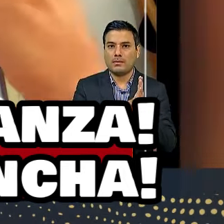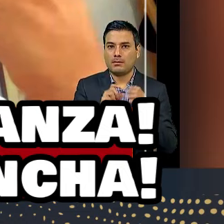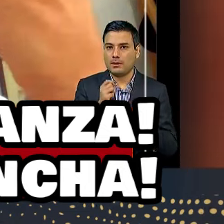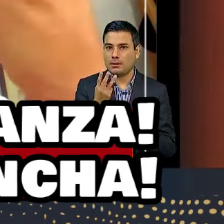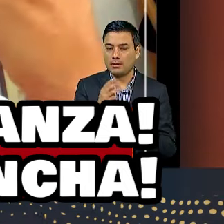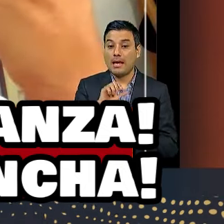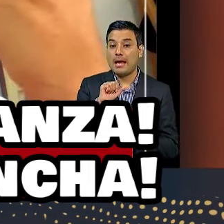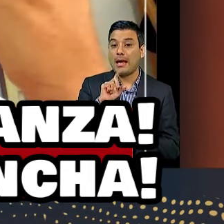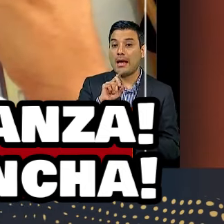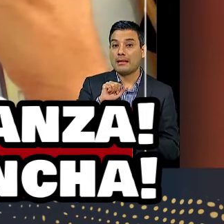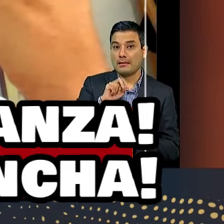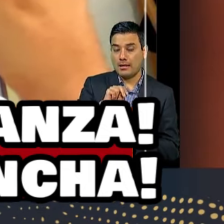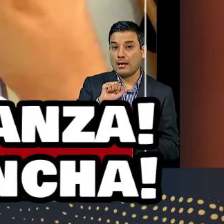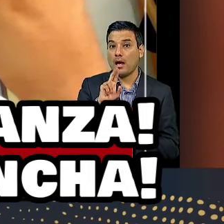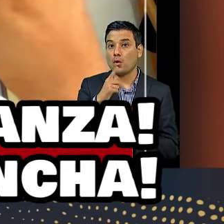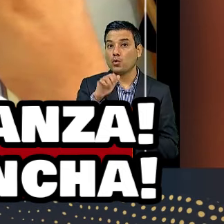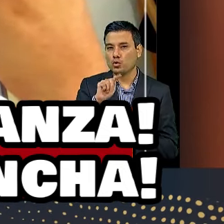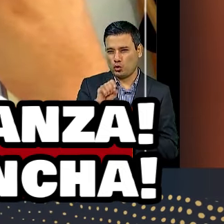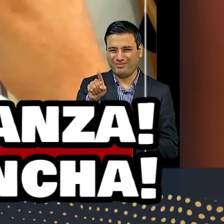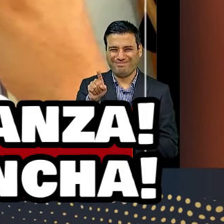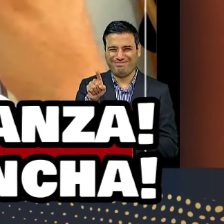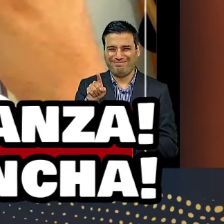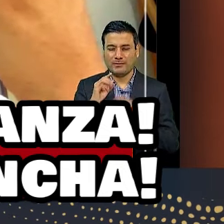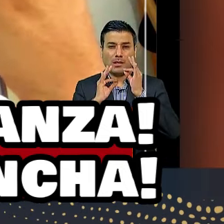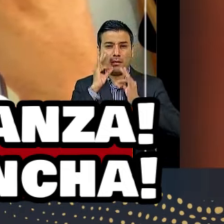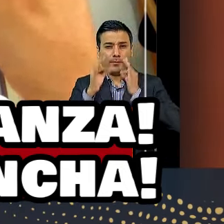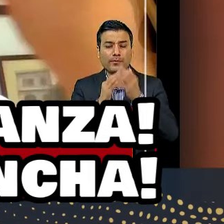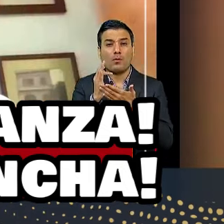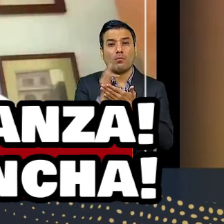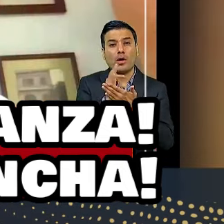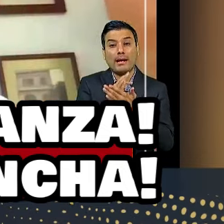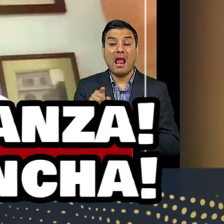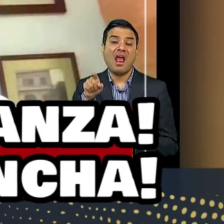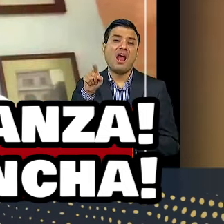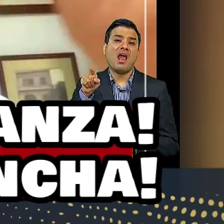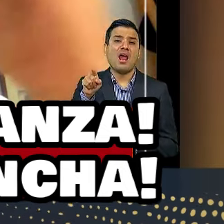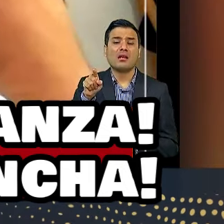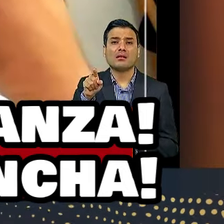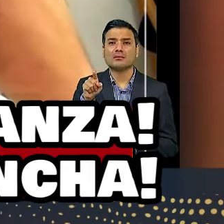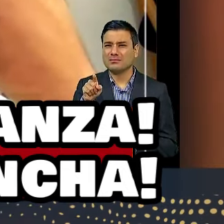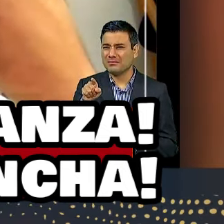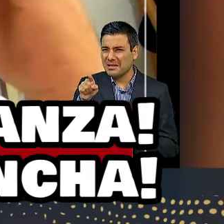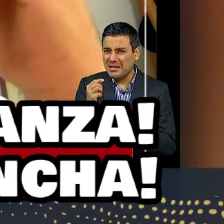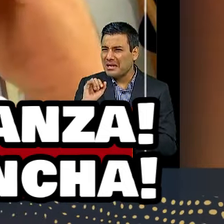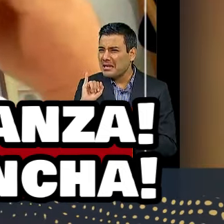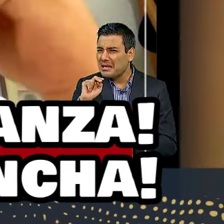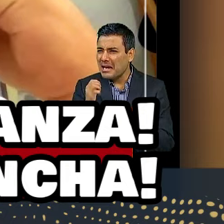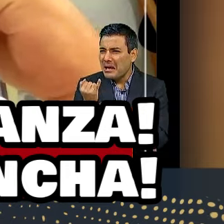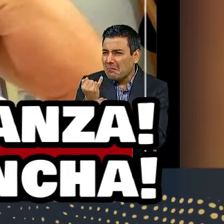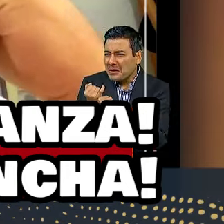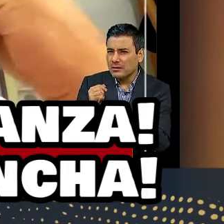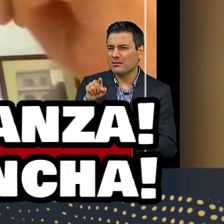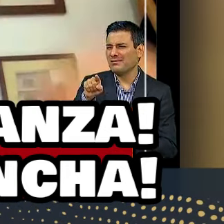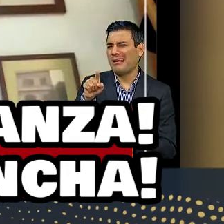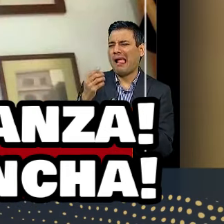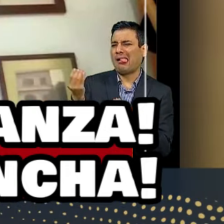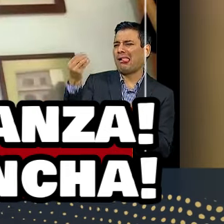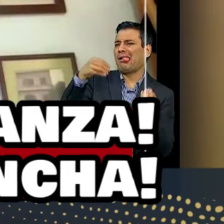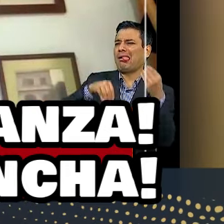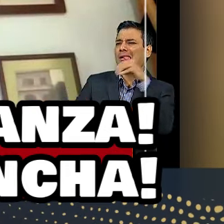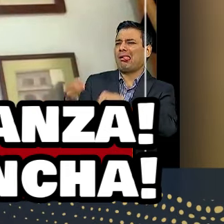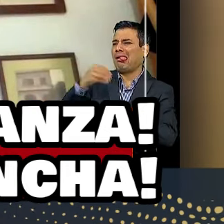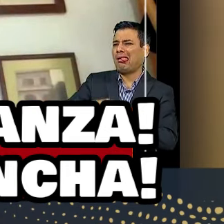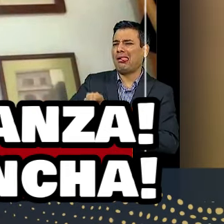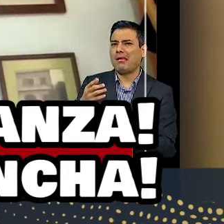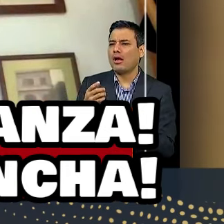a dan Augusto en su campaña interna en morena se lanzó a descalificar a los monitores que ahí estaban diciendo que inventaban gastos y